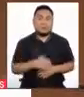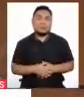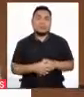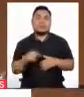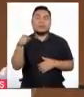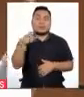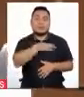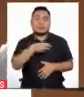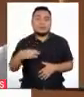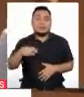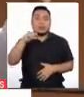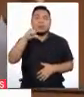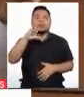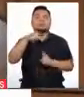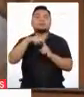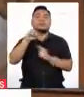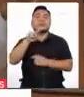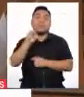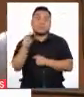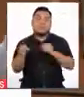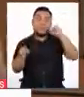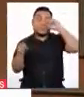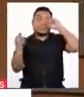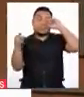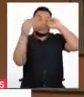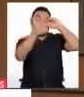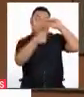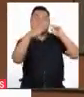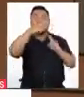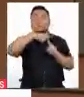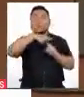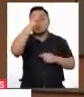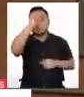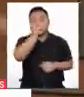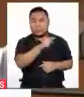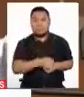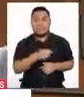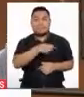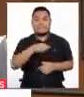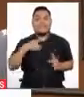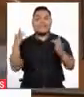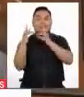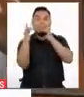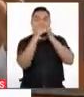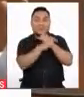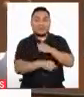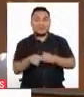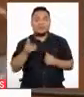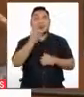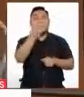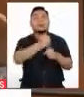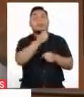el ministro Gustavo Mesa Cuadra estuvo en Tumbes, ministro de Relaciones Exteriores. Bajamos, Piura,